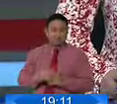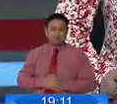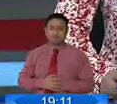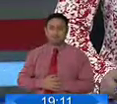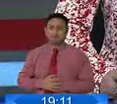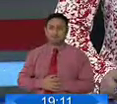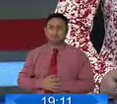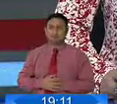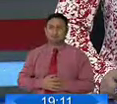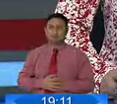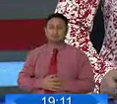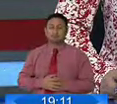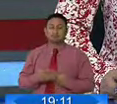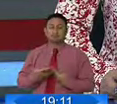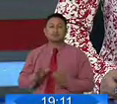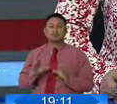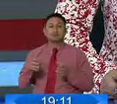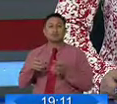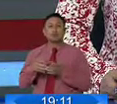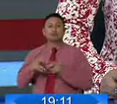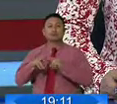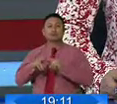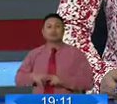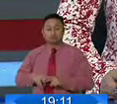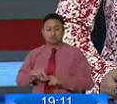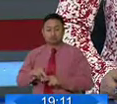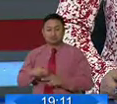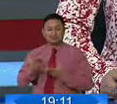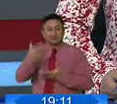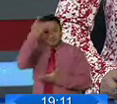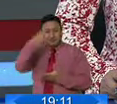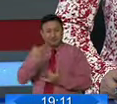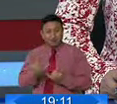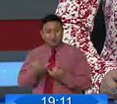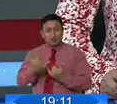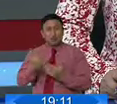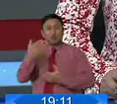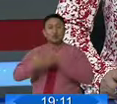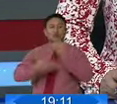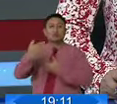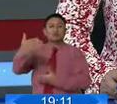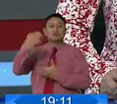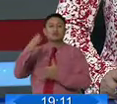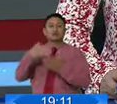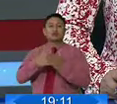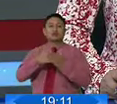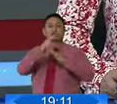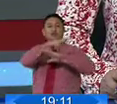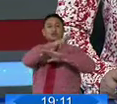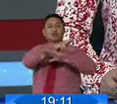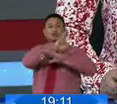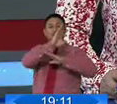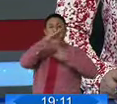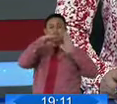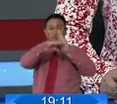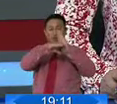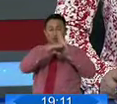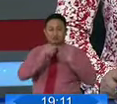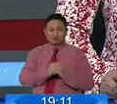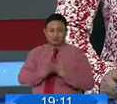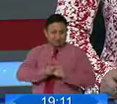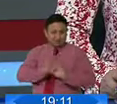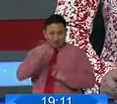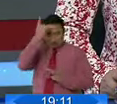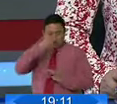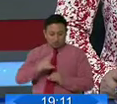Luego de que la Comisión de Fiscalización no logró tomar una decisión en torno al juicio político en contra del superintendente de bancos, nuevamente